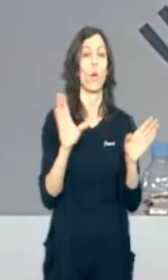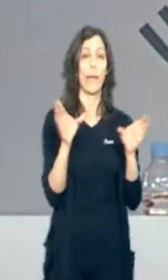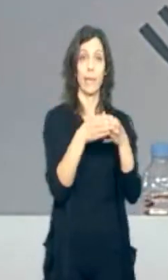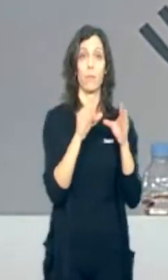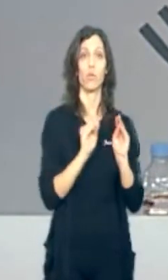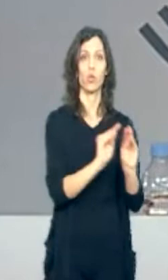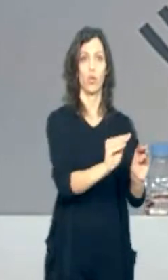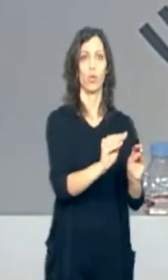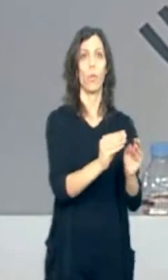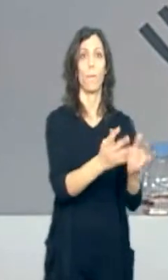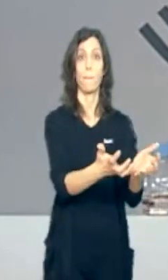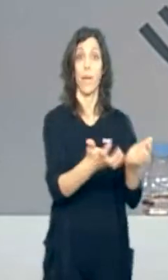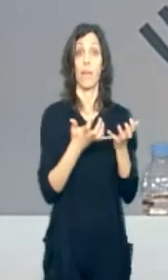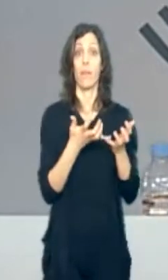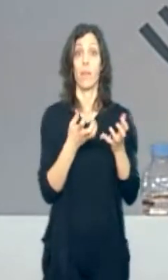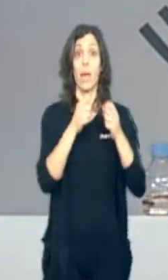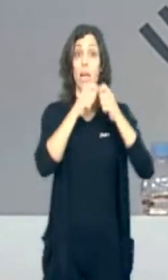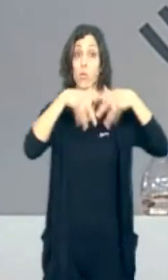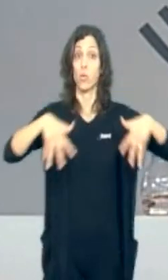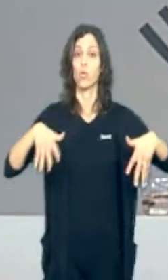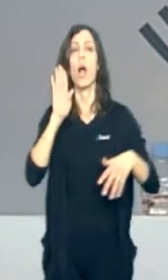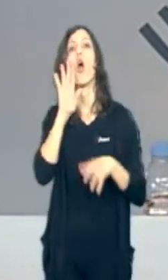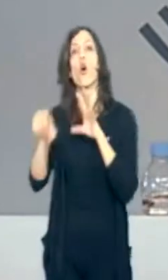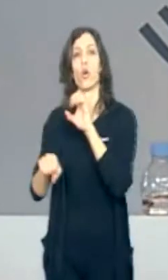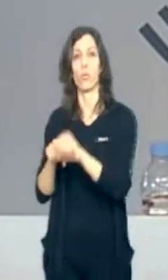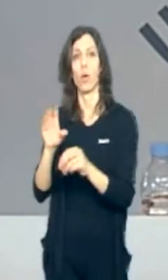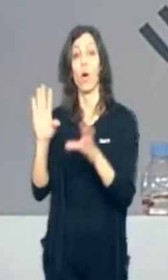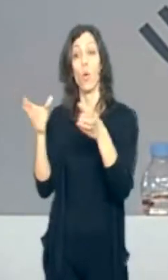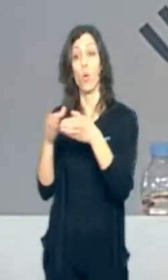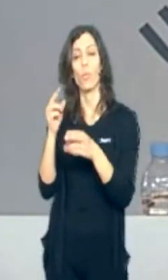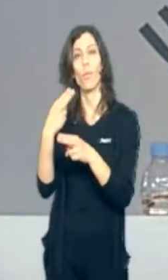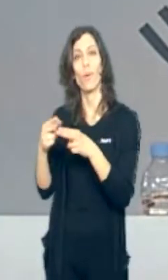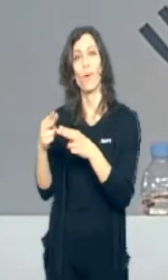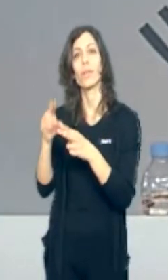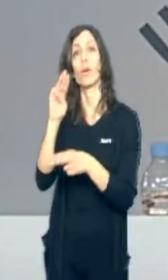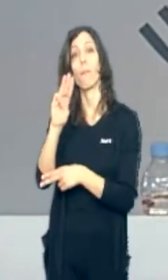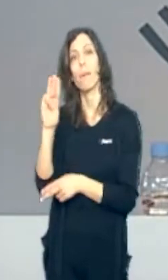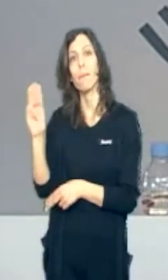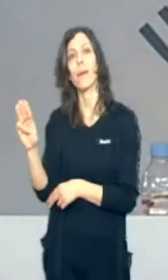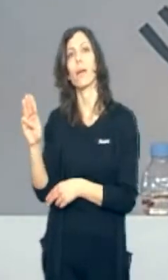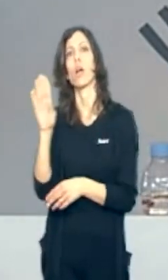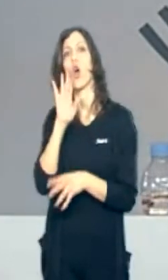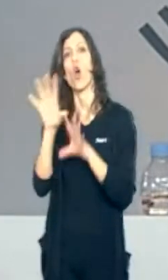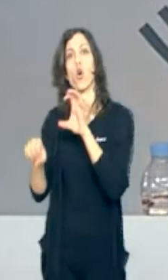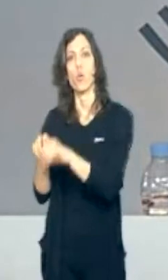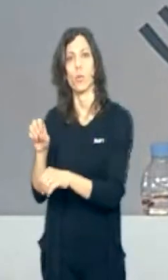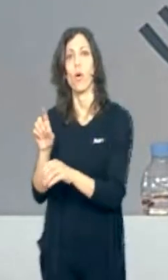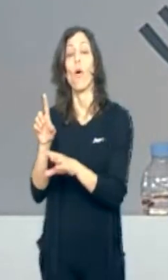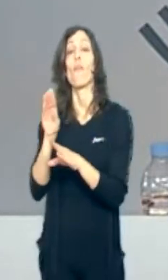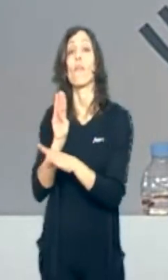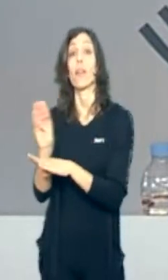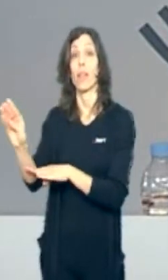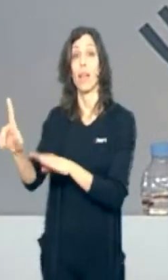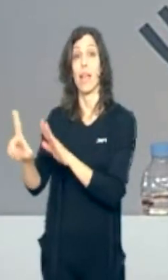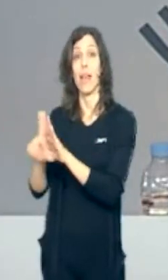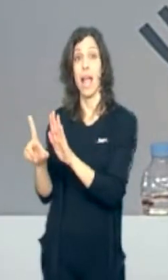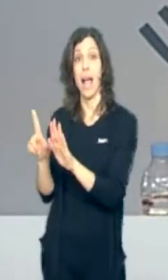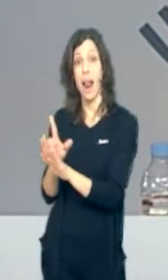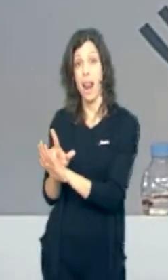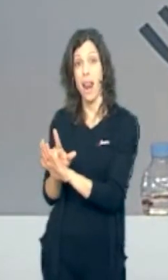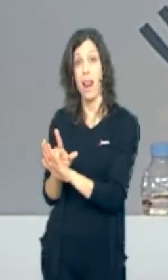equipo es beneficiarse de una estructura corrupta, de un Partido Popular que ya no se ha financiado de manera ilegal,